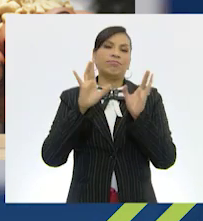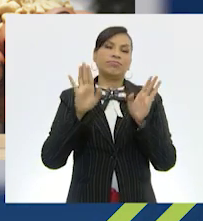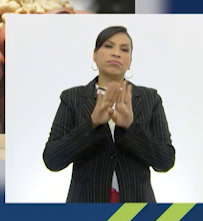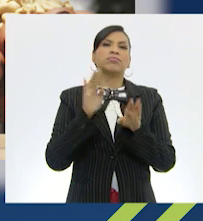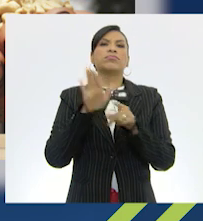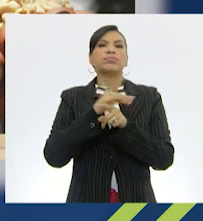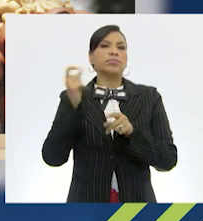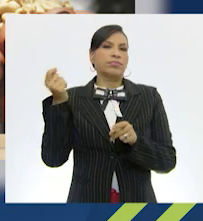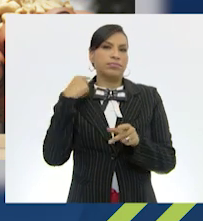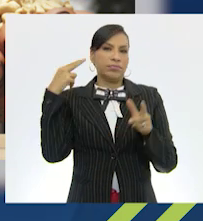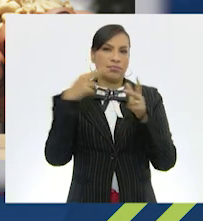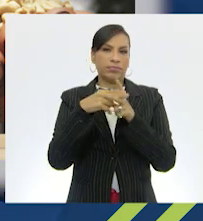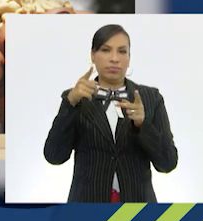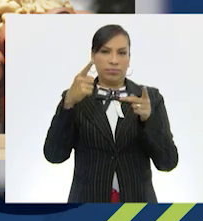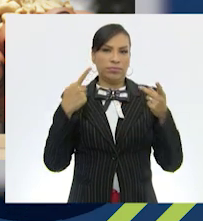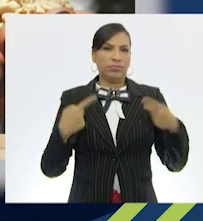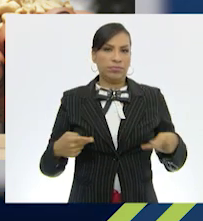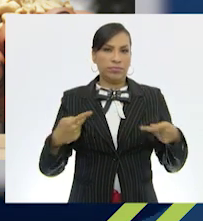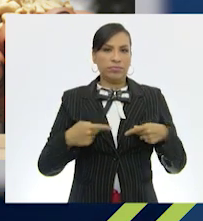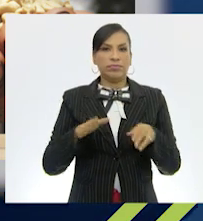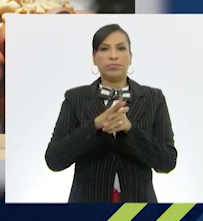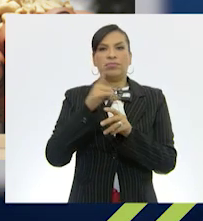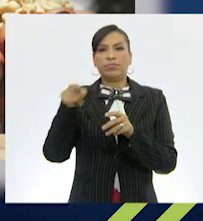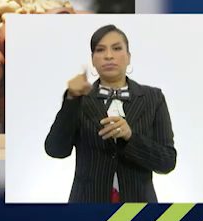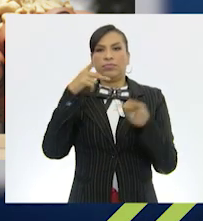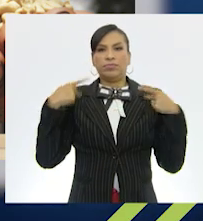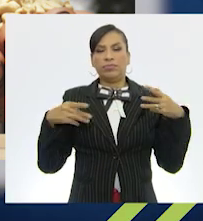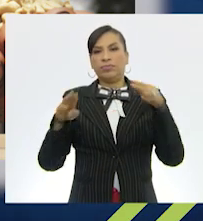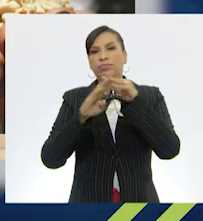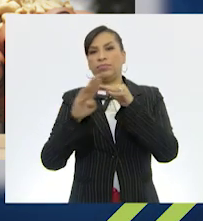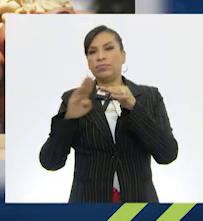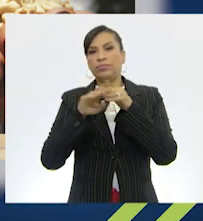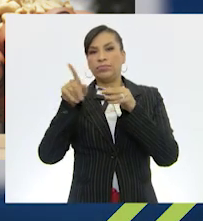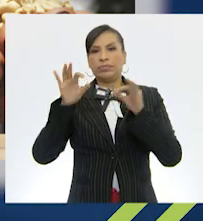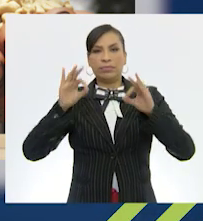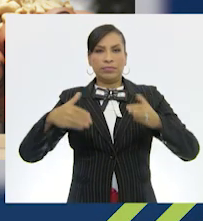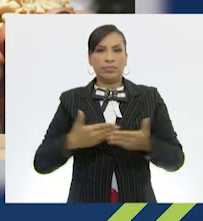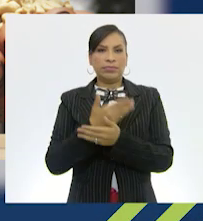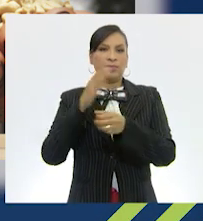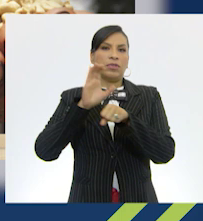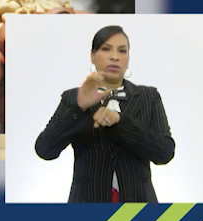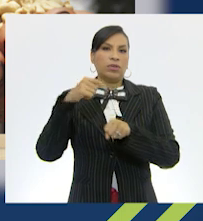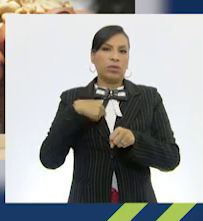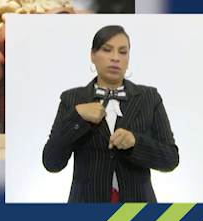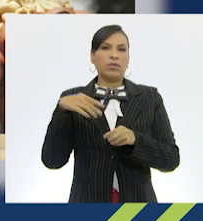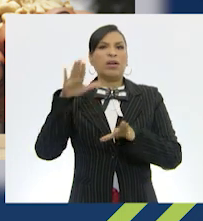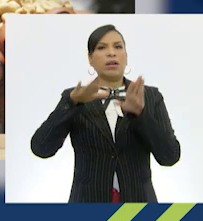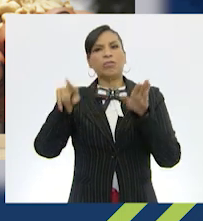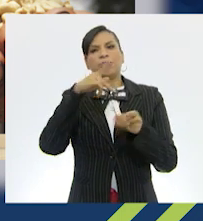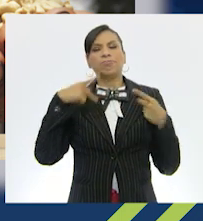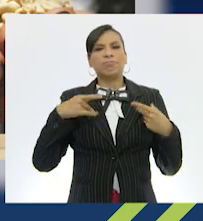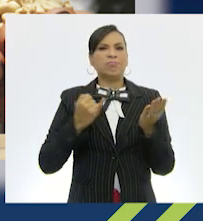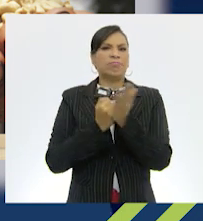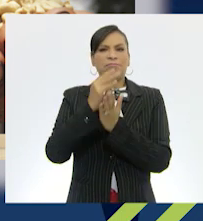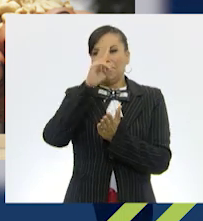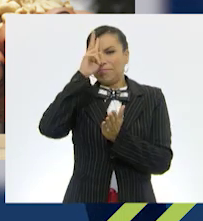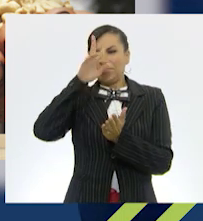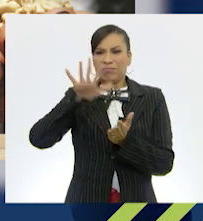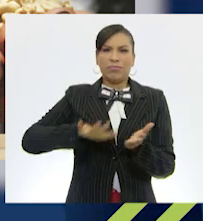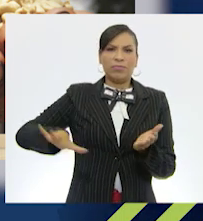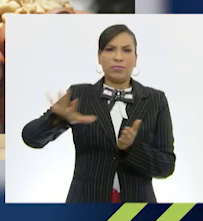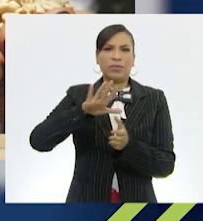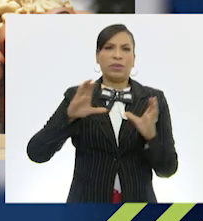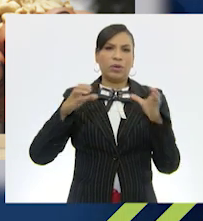raíz del asesinato de un ciudadano por parte de un inmigrante de origen colombiano como yo, se haya tomado represalias contra toda